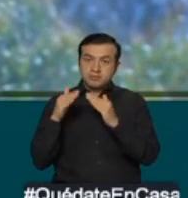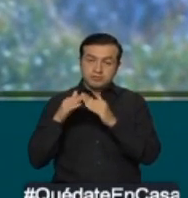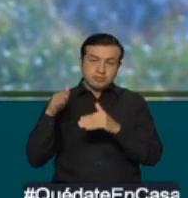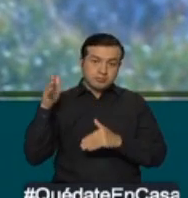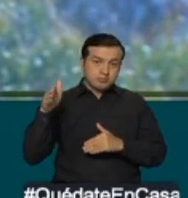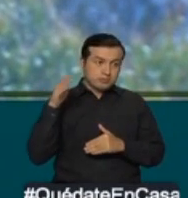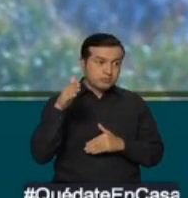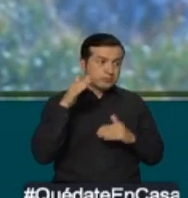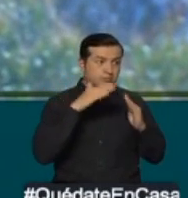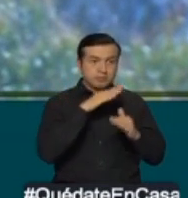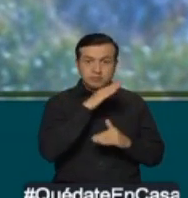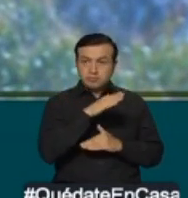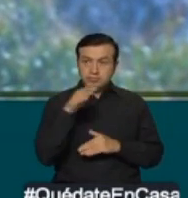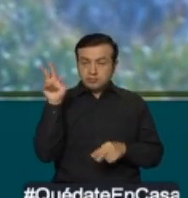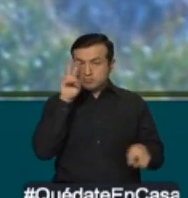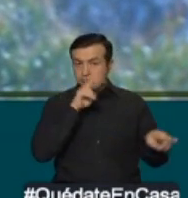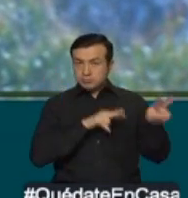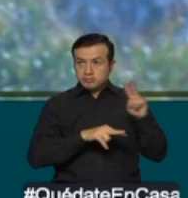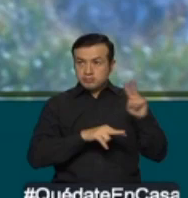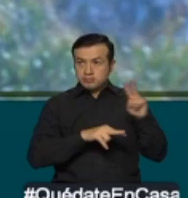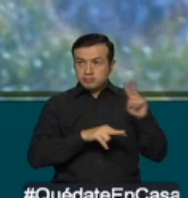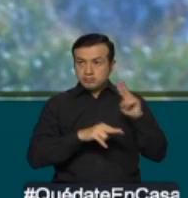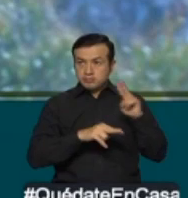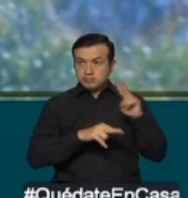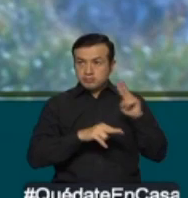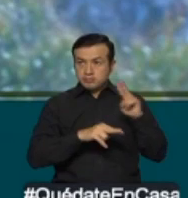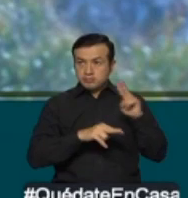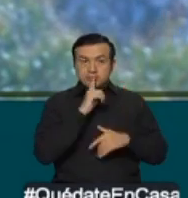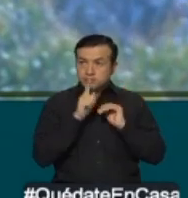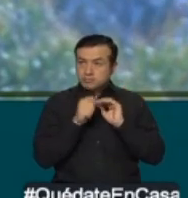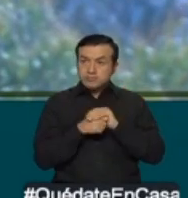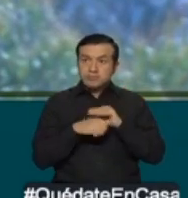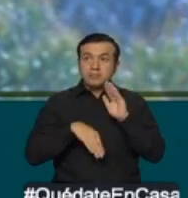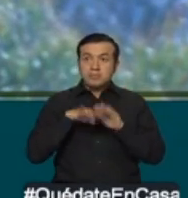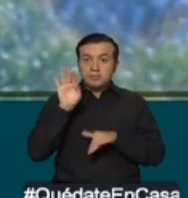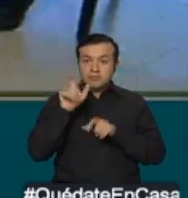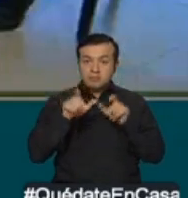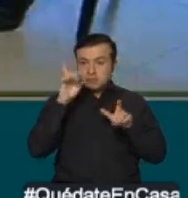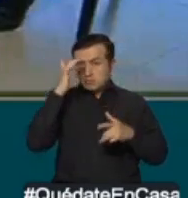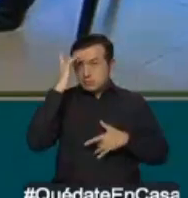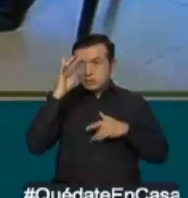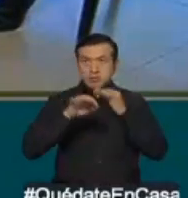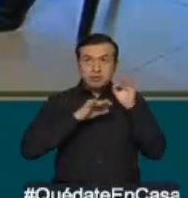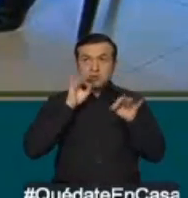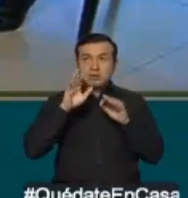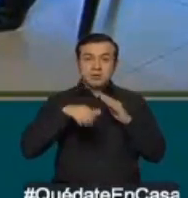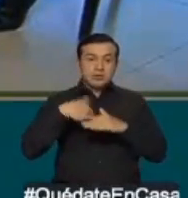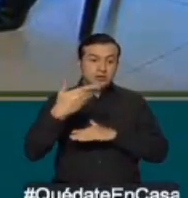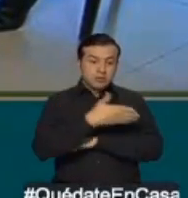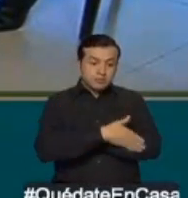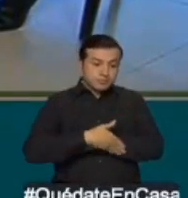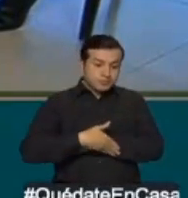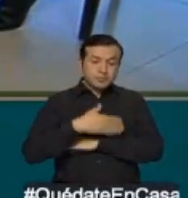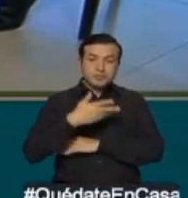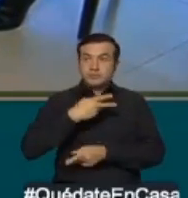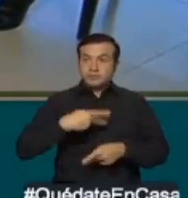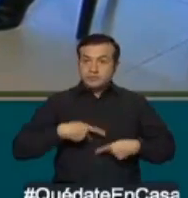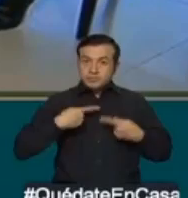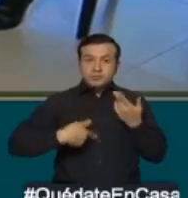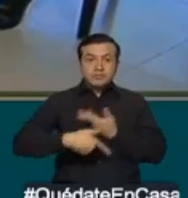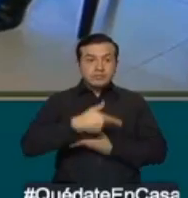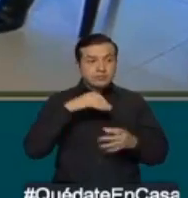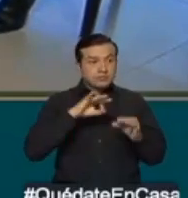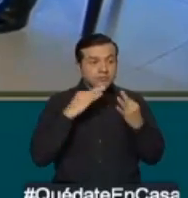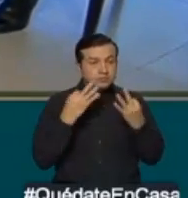puertas de las casas para detectar los casos escondidos y evitar que más personas se contagien cuando salen a calle o en la convivencia con sus